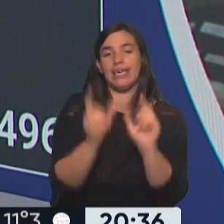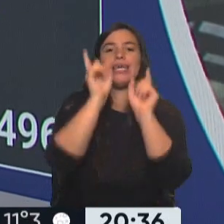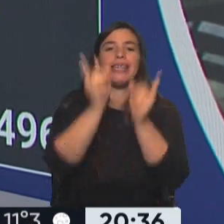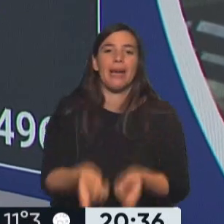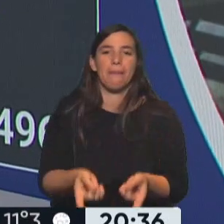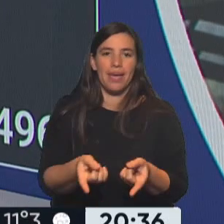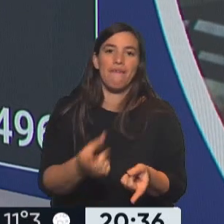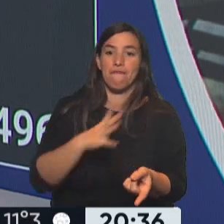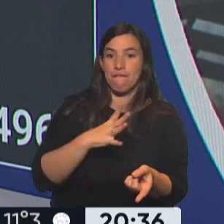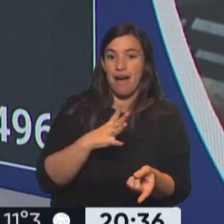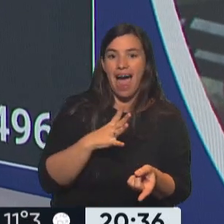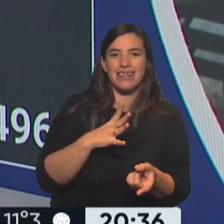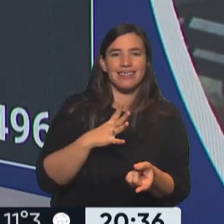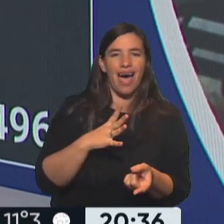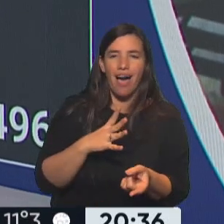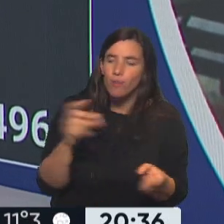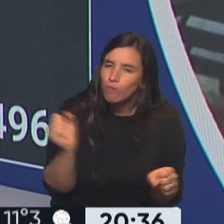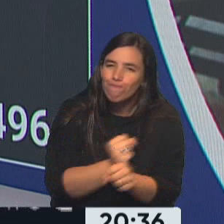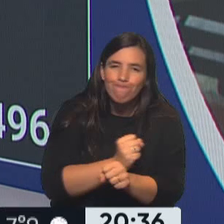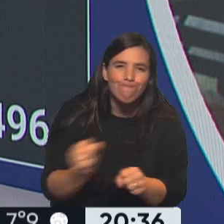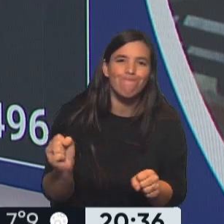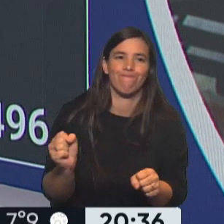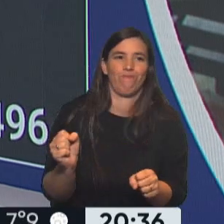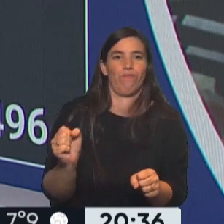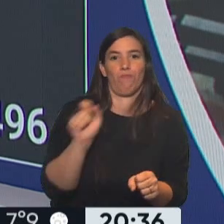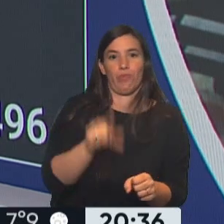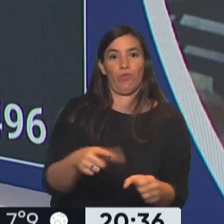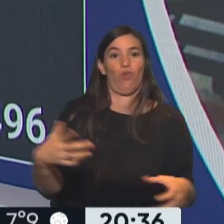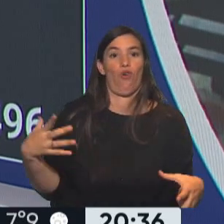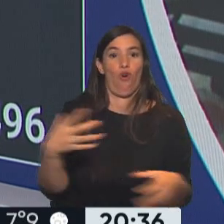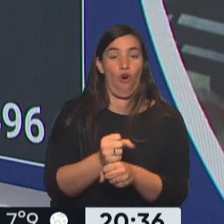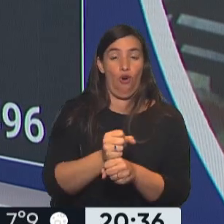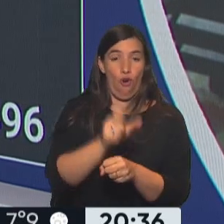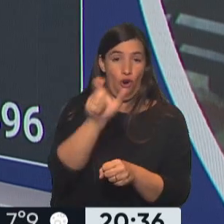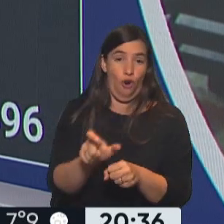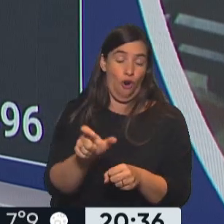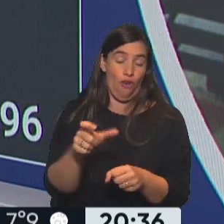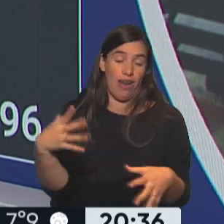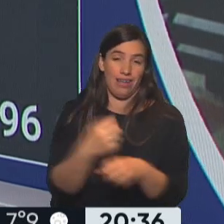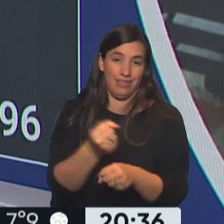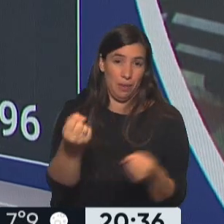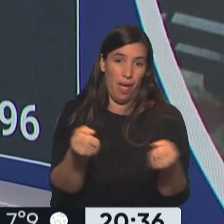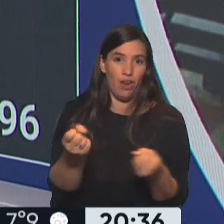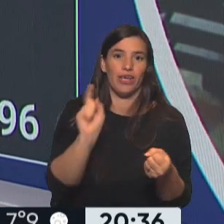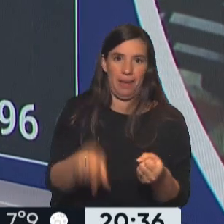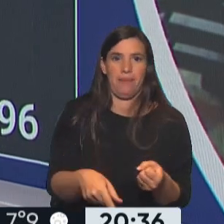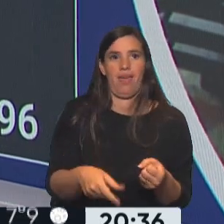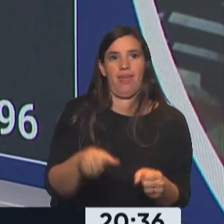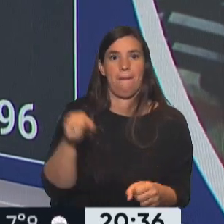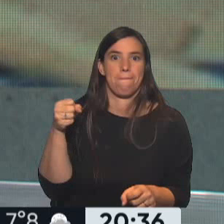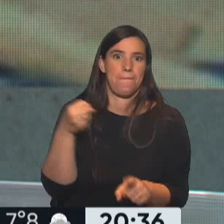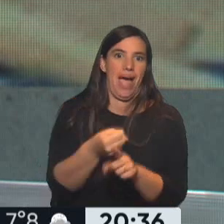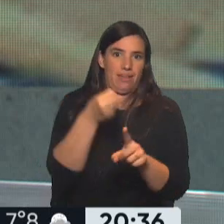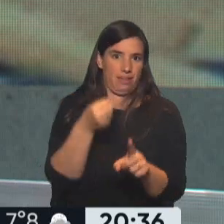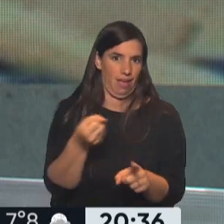que todavía no se tiene respecto a los colectiveros, a su salario, que puede llegar a impactar en el precio de los usuarios. Porque esto